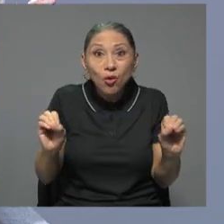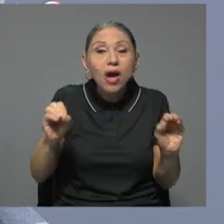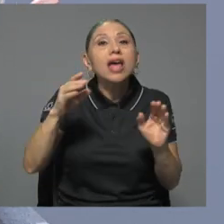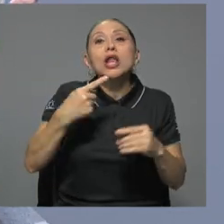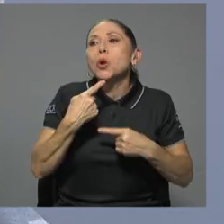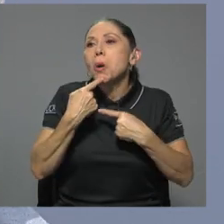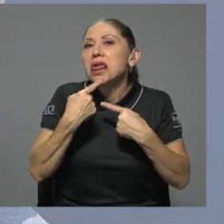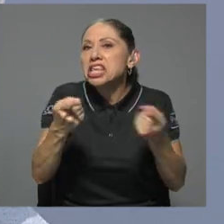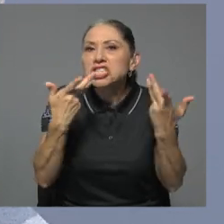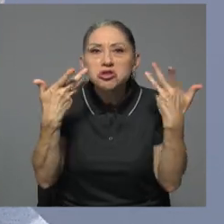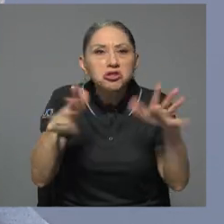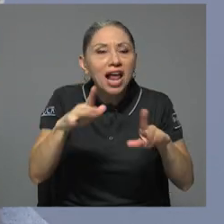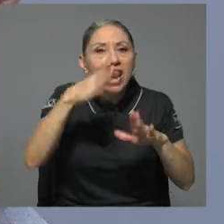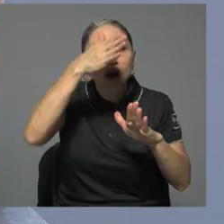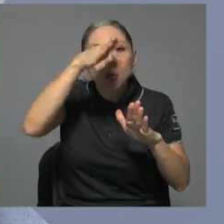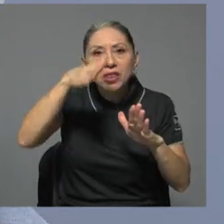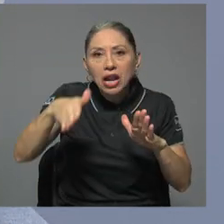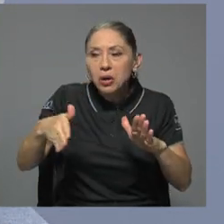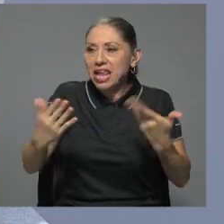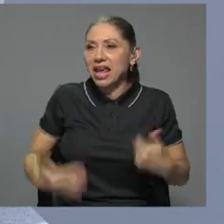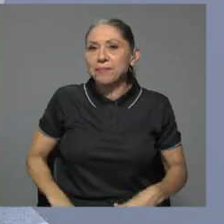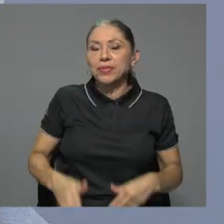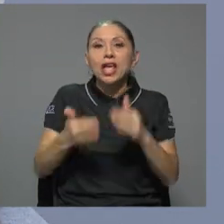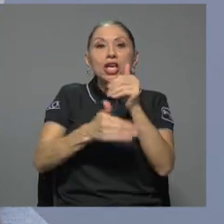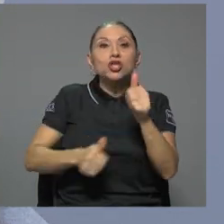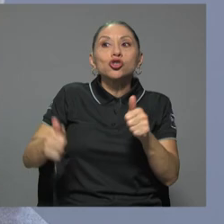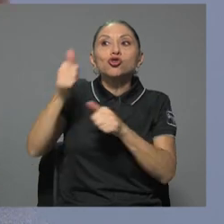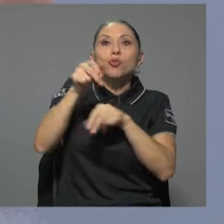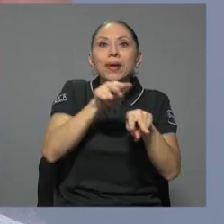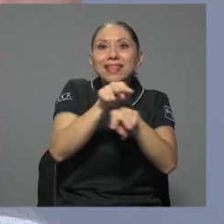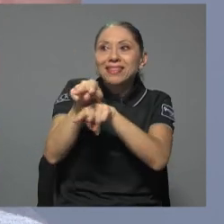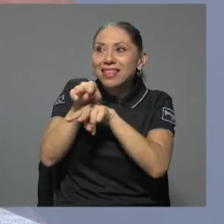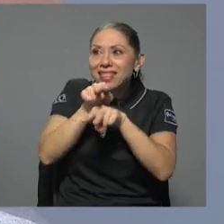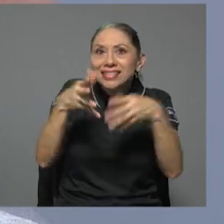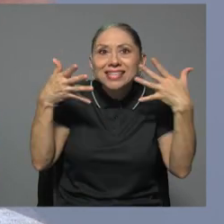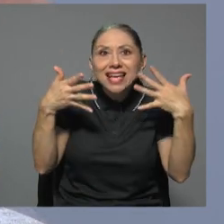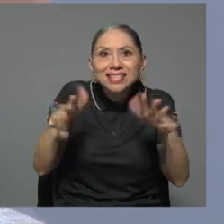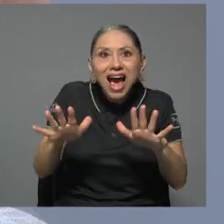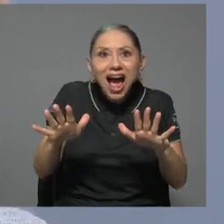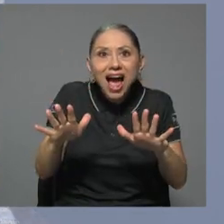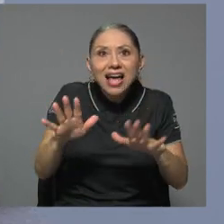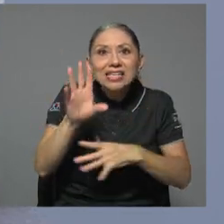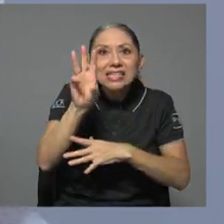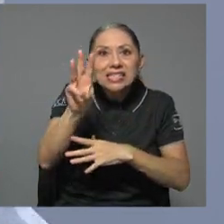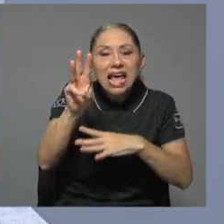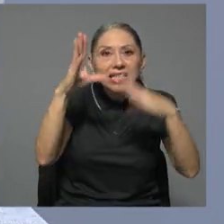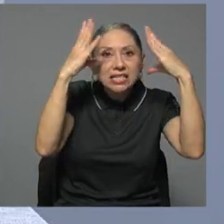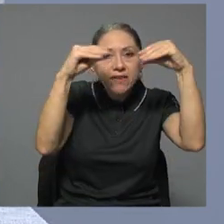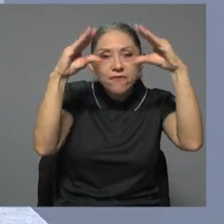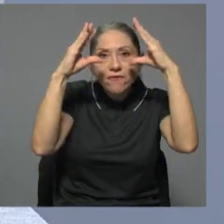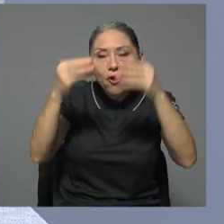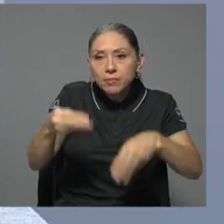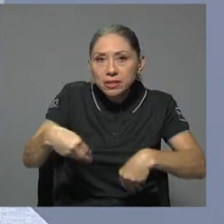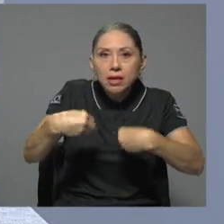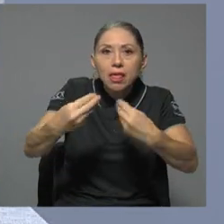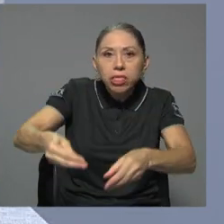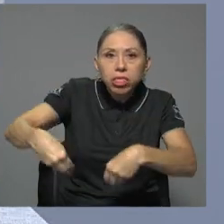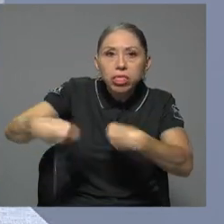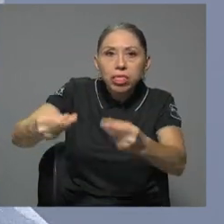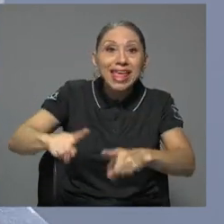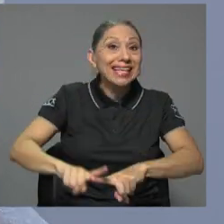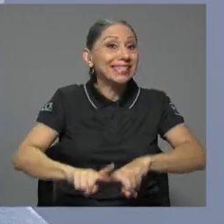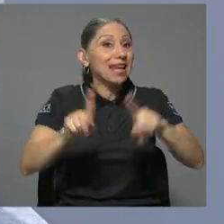la superintendencia lleva seis informes y sin embargo él el poder